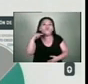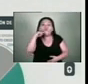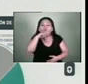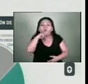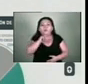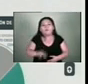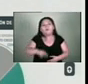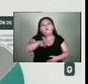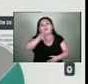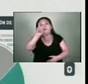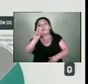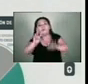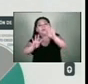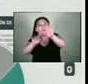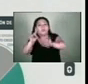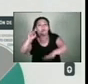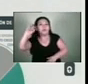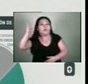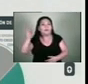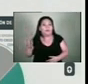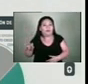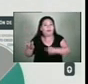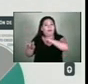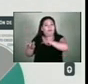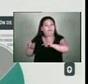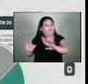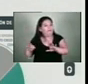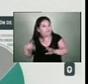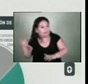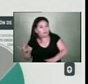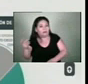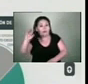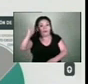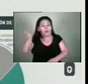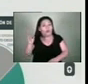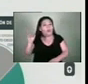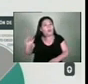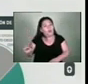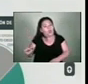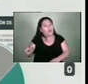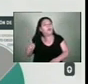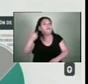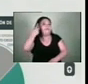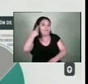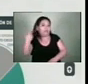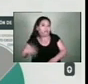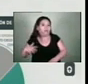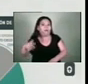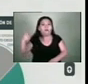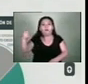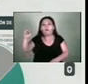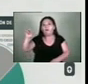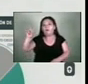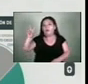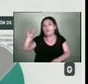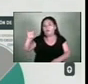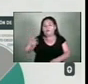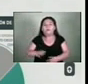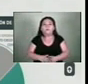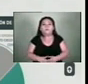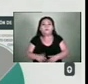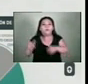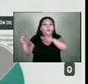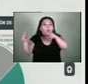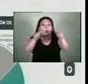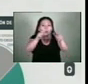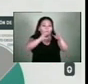y 296 en naranja, las personas que están en estado grave. En cuanto a las confirmaciones, según el grupo